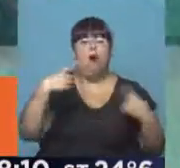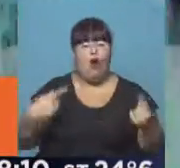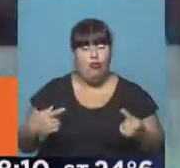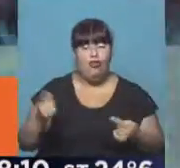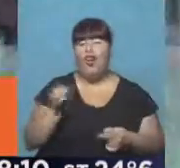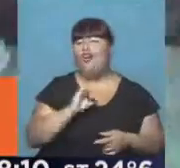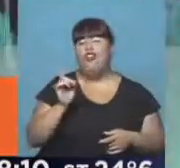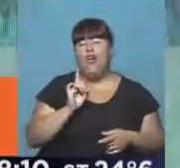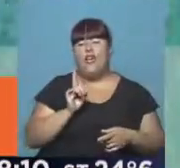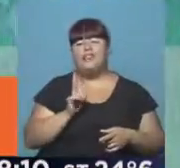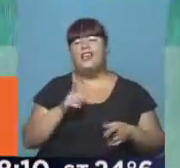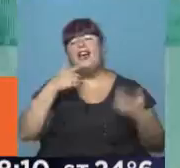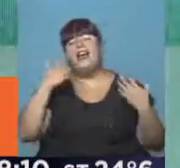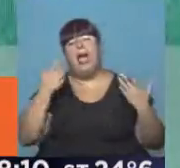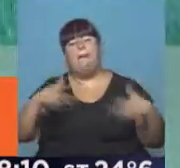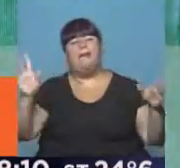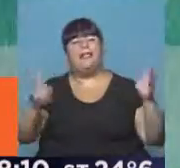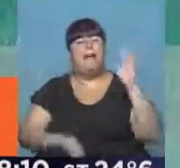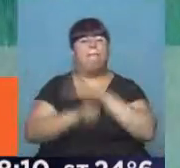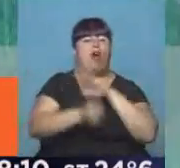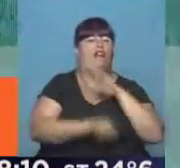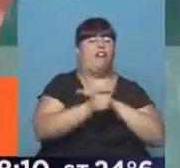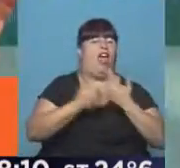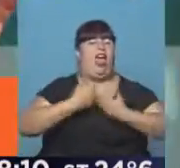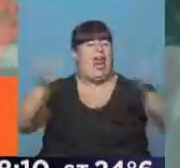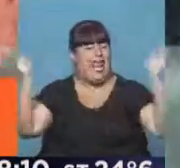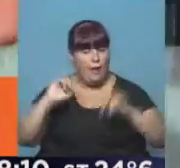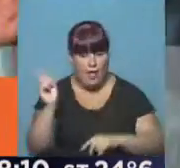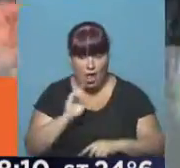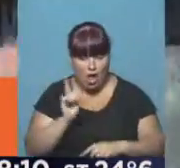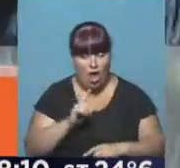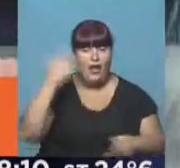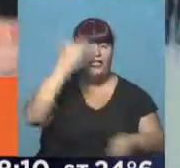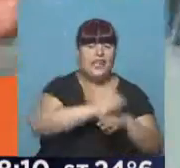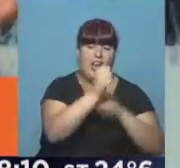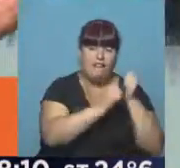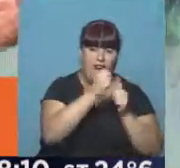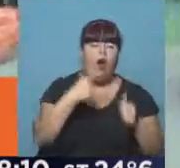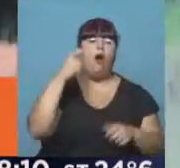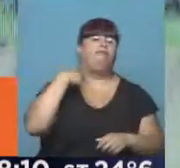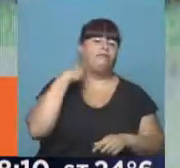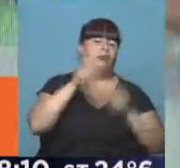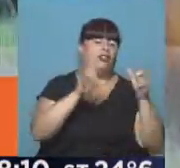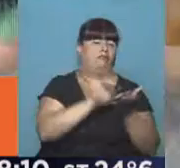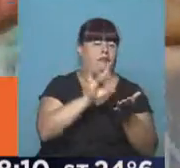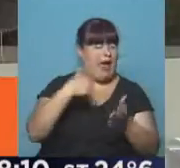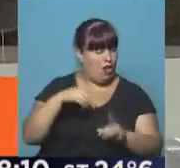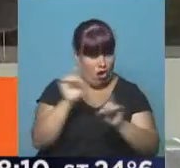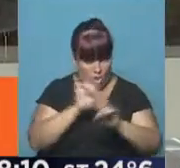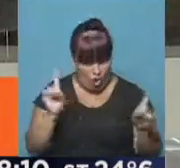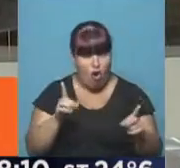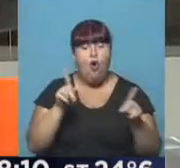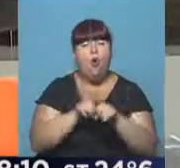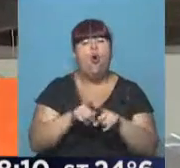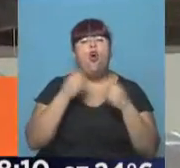esto no significa que se abran las importaciones indiscriminadamente y que se cierren fábricas o quede gente desempleada nuestro país como